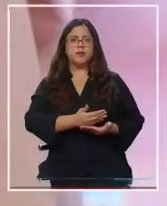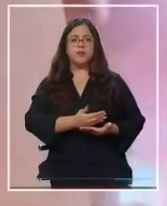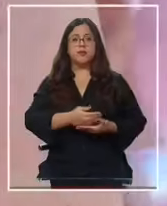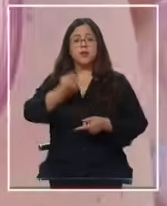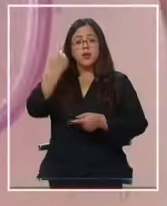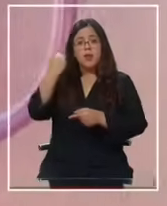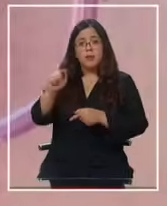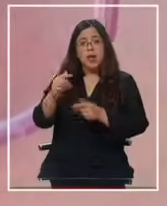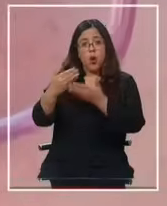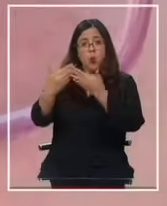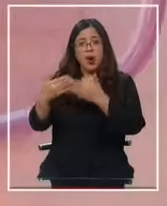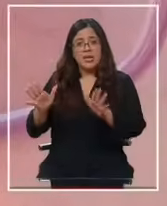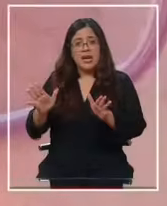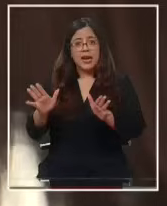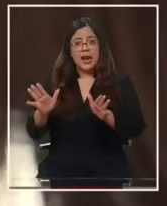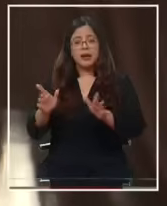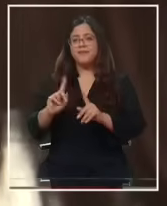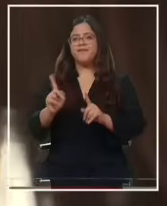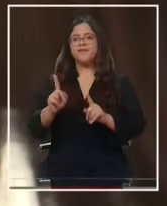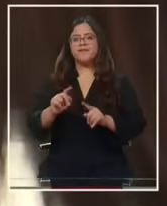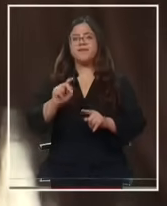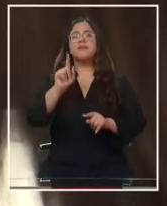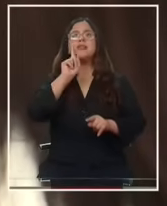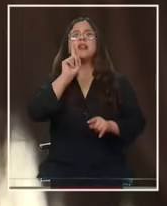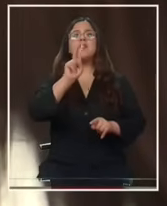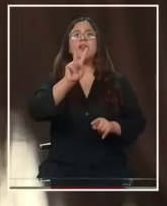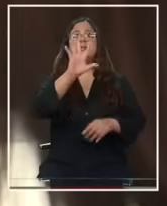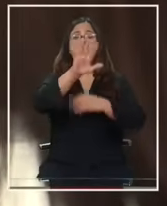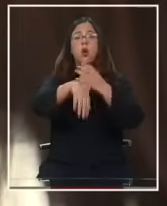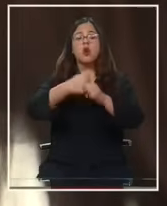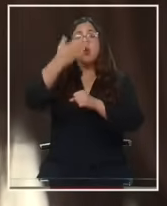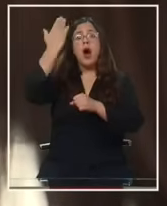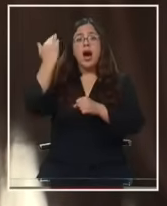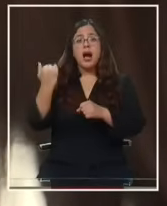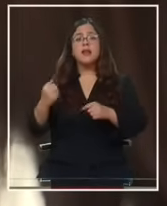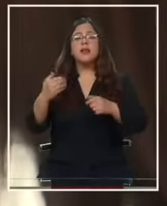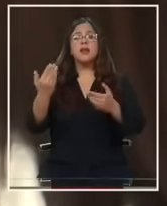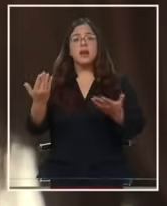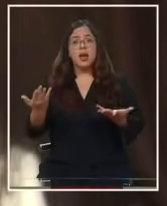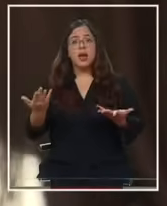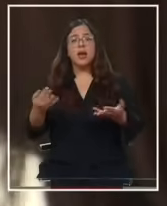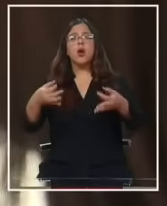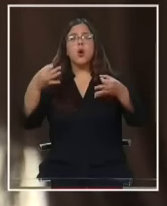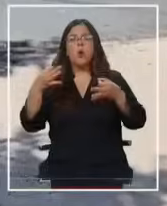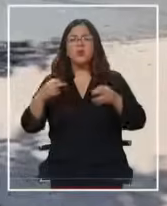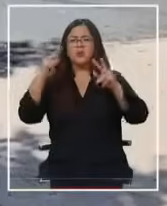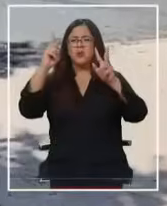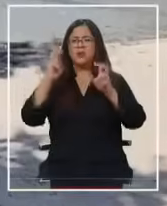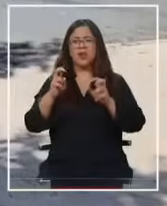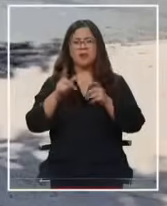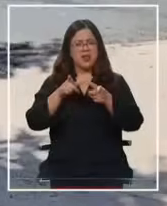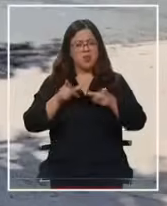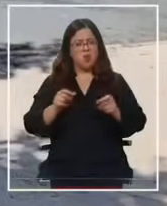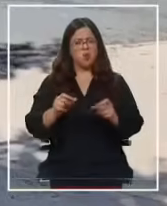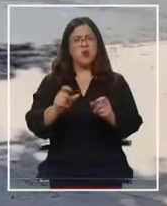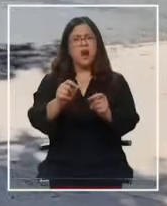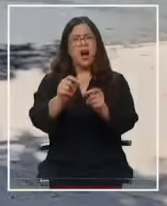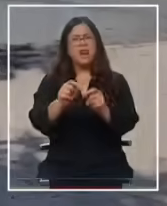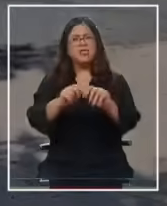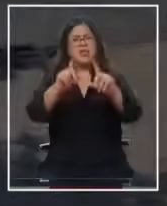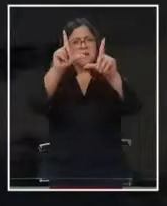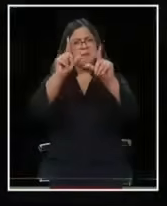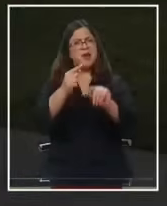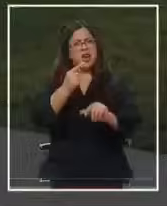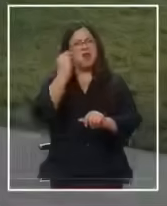Pero no era cualquier cáncer de mama. A sus 25 años, Francisca debía enfrentar una variedad que hasta hace poco tiempo era de las